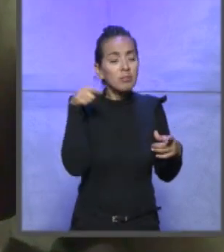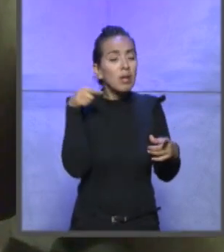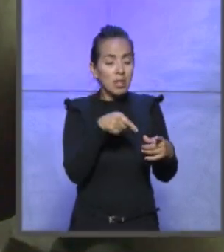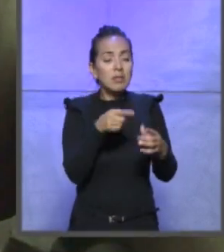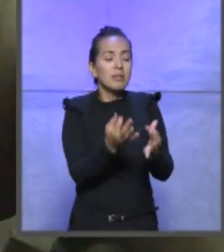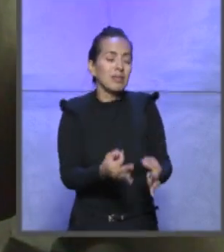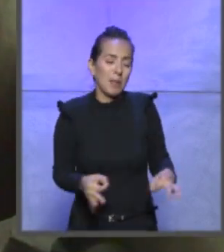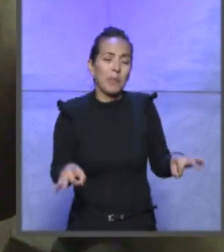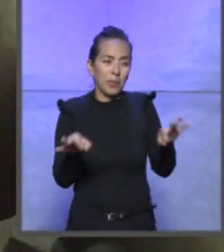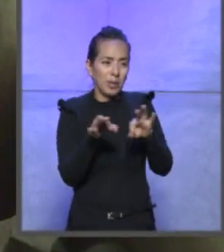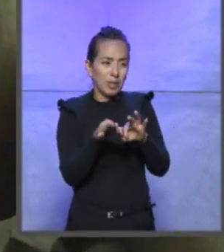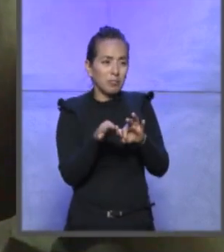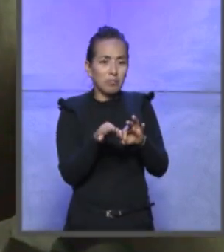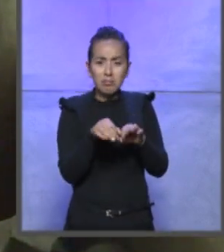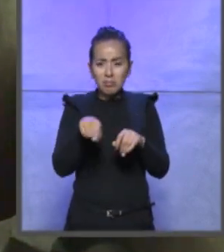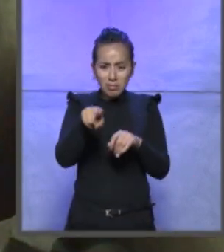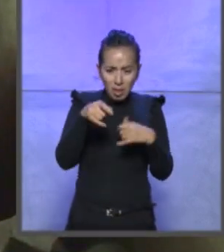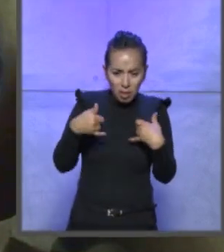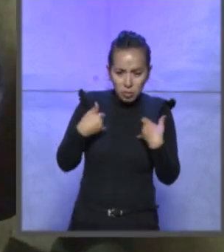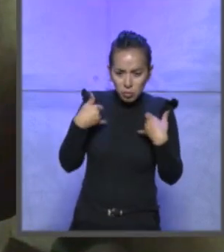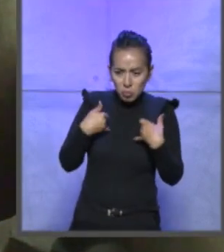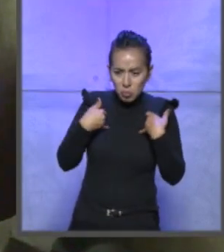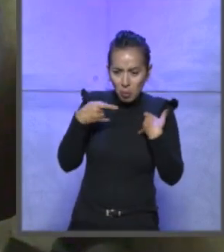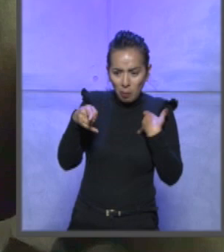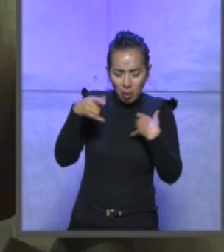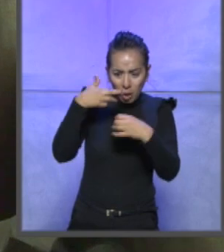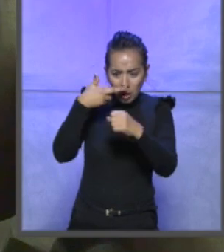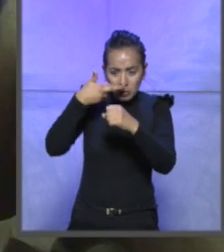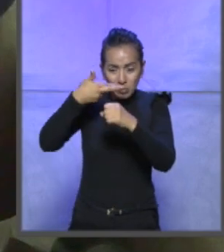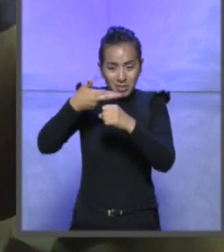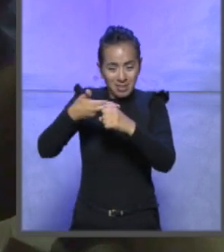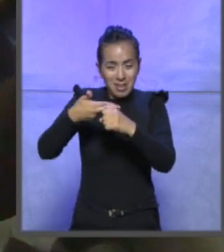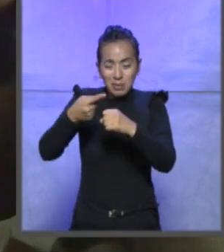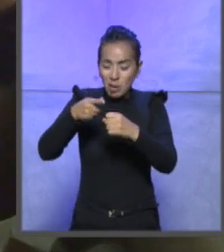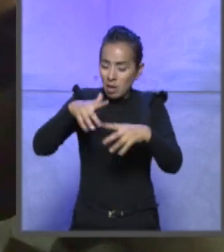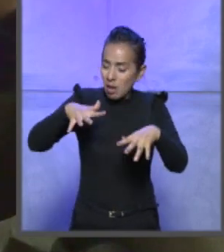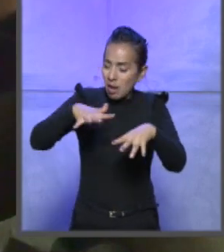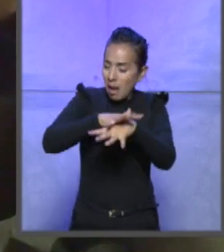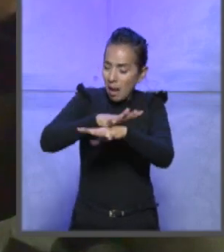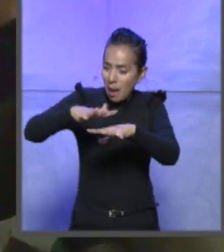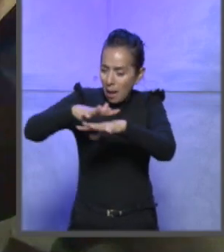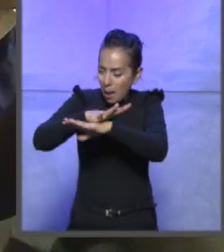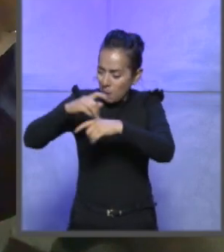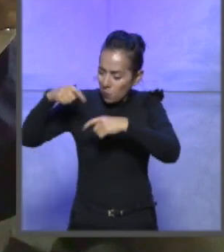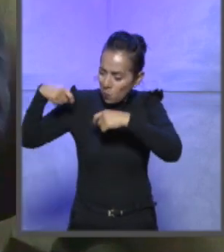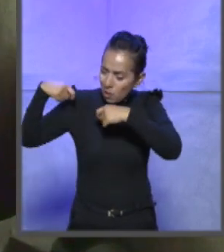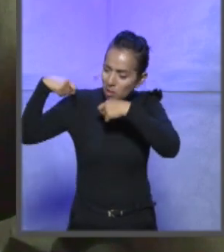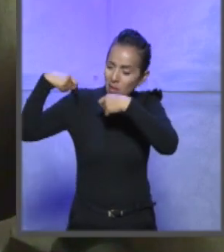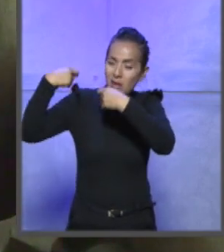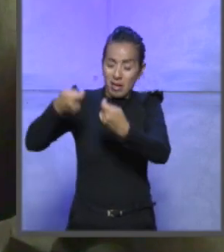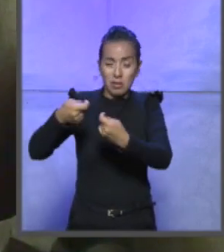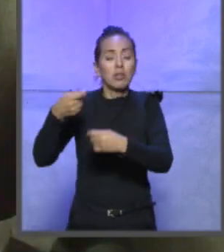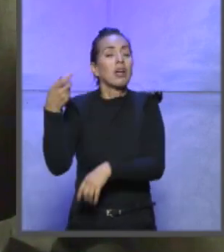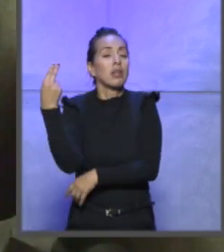población muy importante. En ellos descansa ese cambio generacional que estamos haciendo, que vamos a